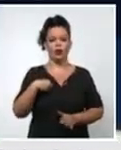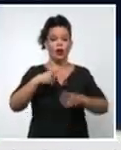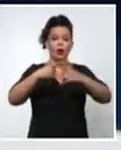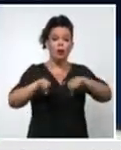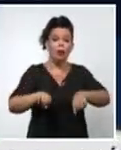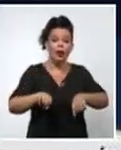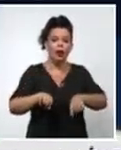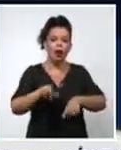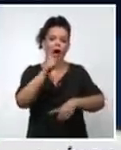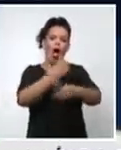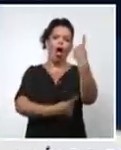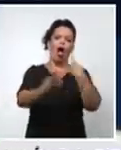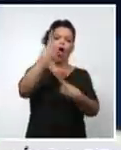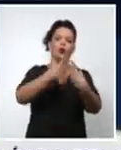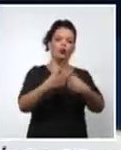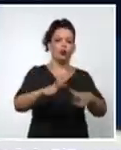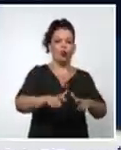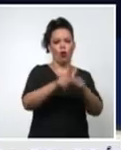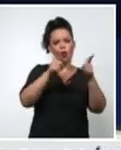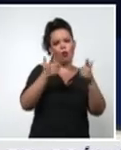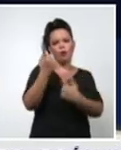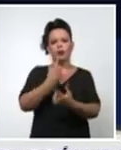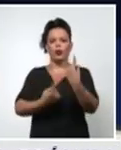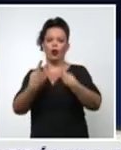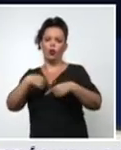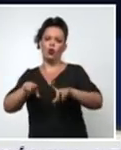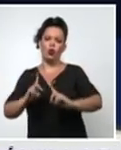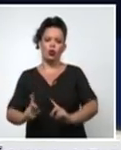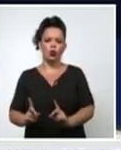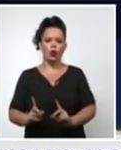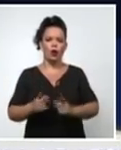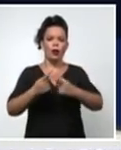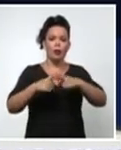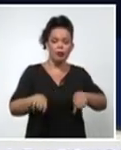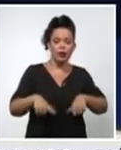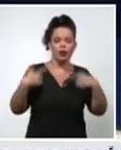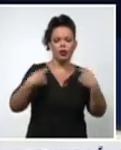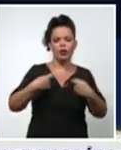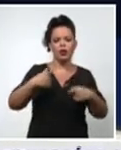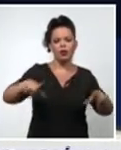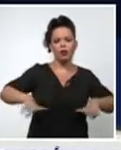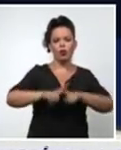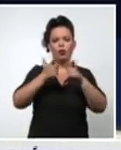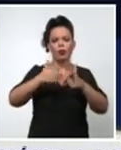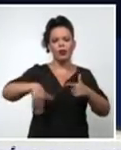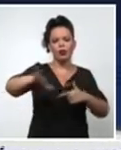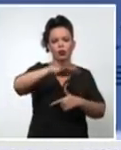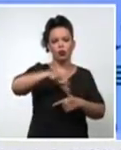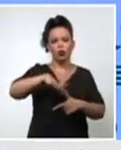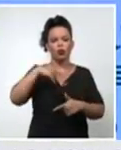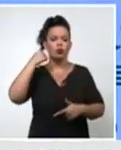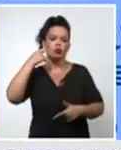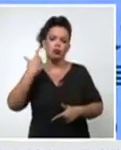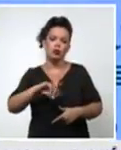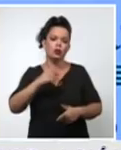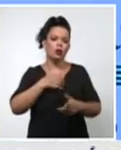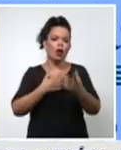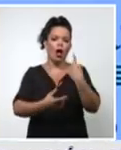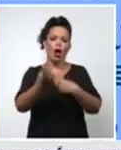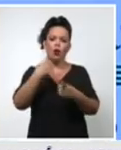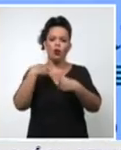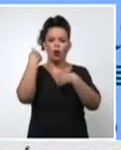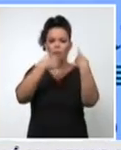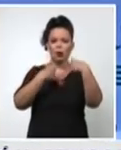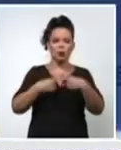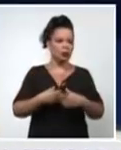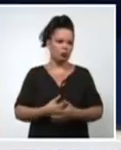de lo contrario vamos a tener una complicación. No sé, Héctor, si quede tiempo, si haya preguntas. No, doctor, si usted tiene alguna última